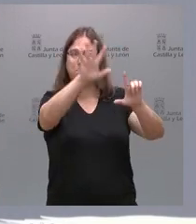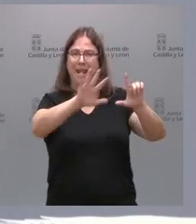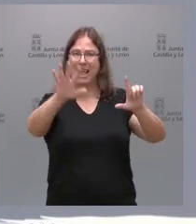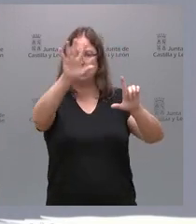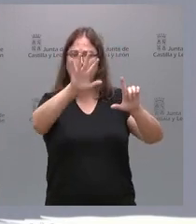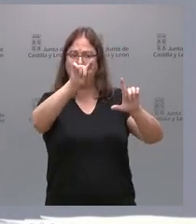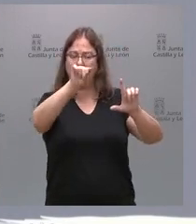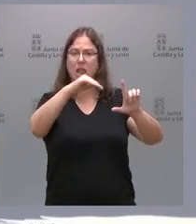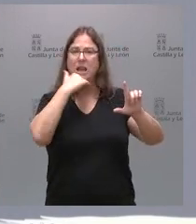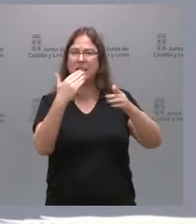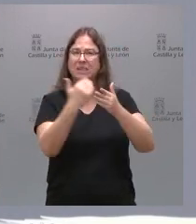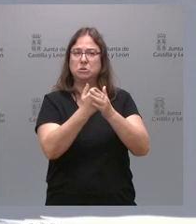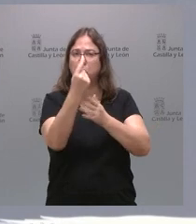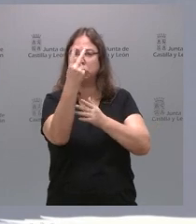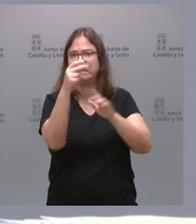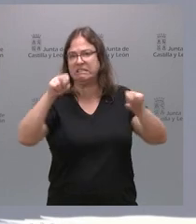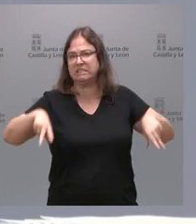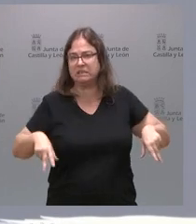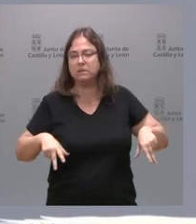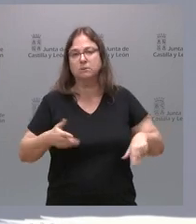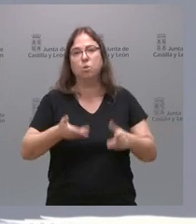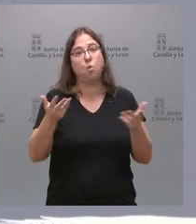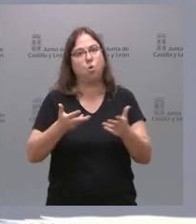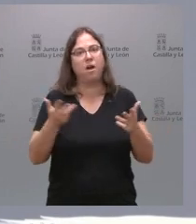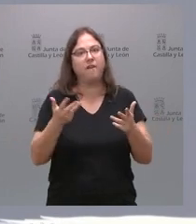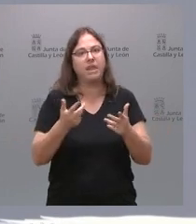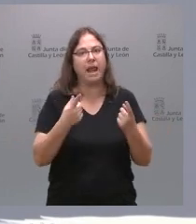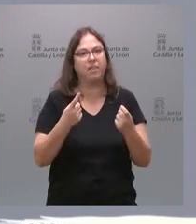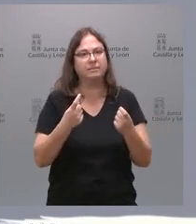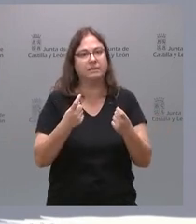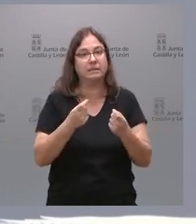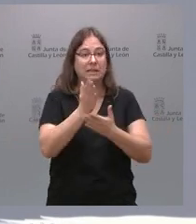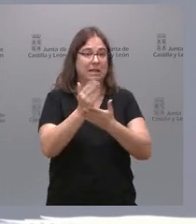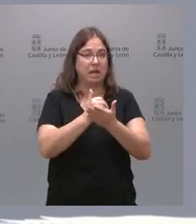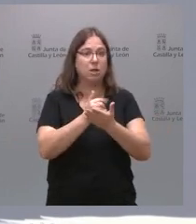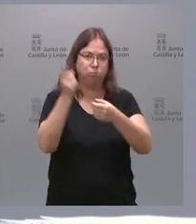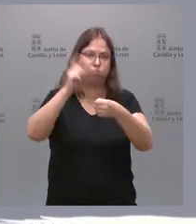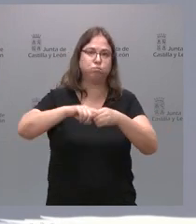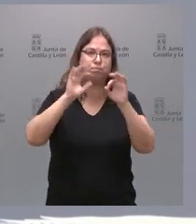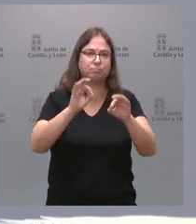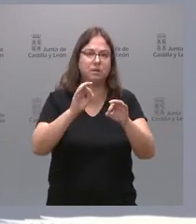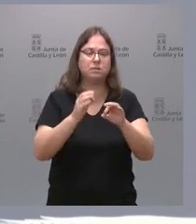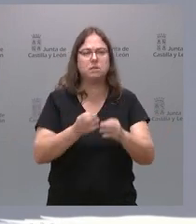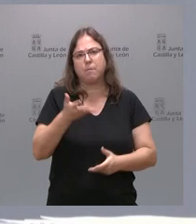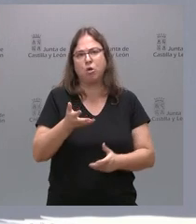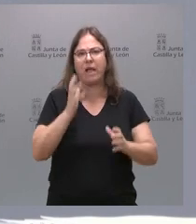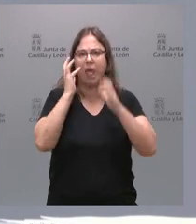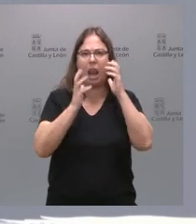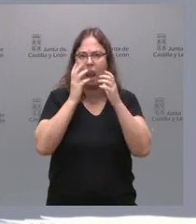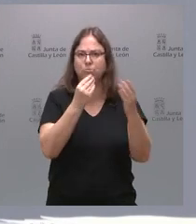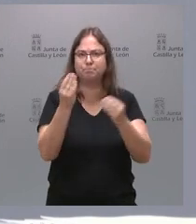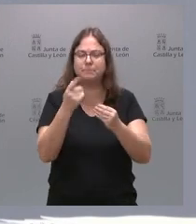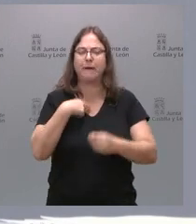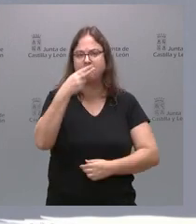quizá todas menos dos o tres y por tanto es muy urgente muy necesaria Castilla y león va a participar tenemos un peso ganadero relevante y